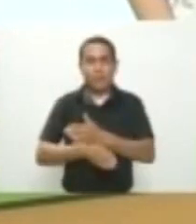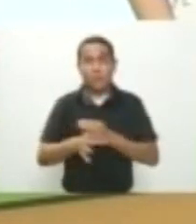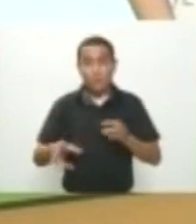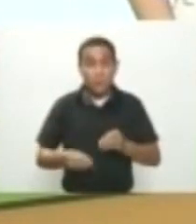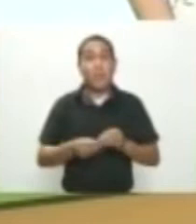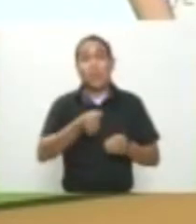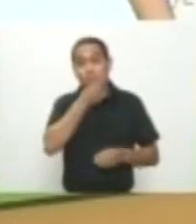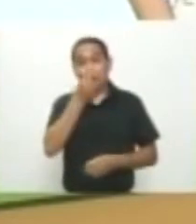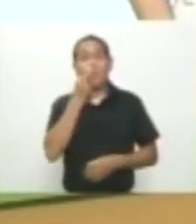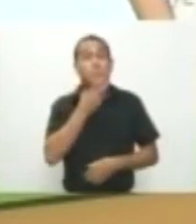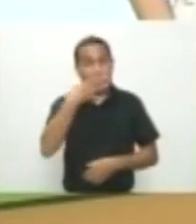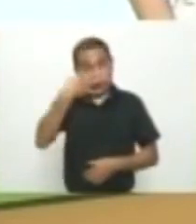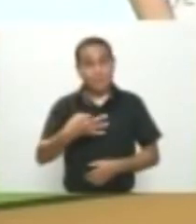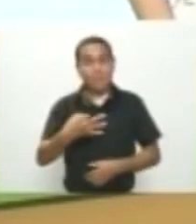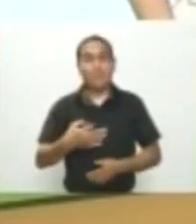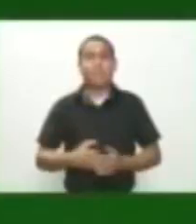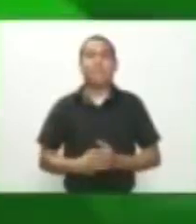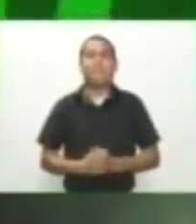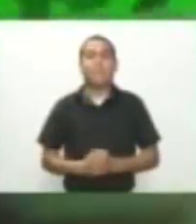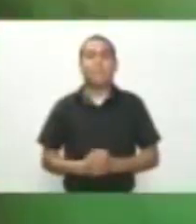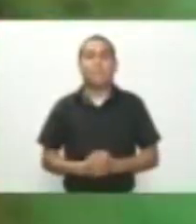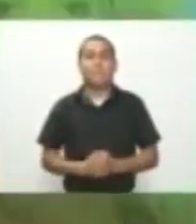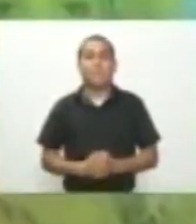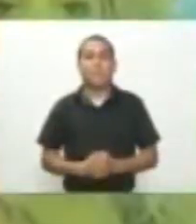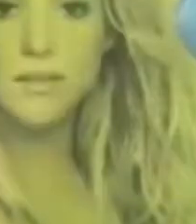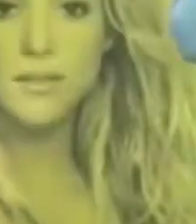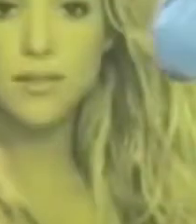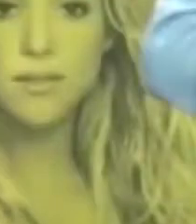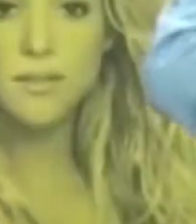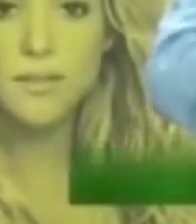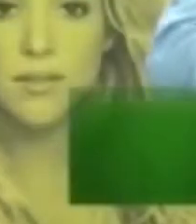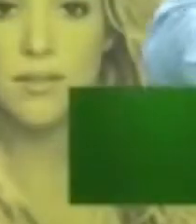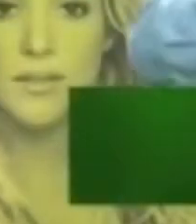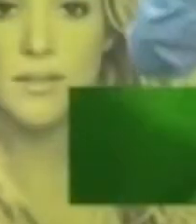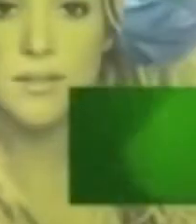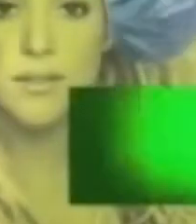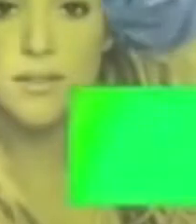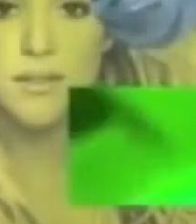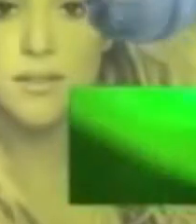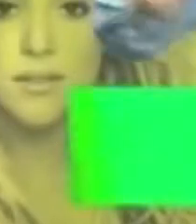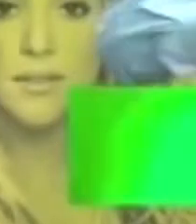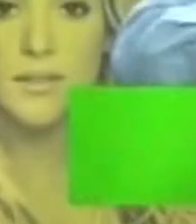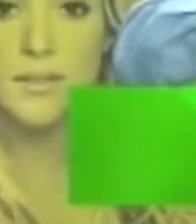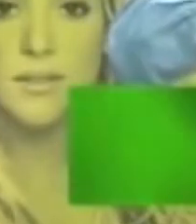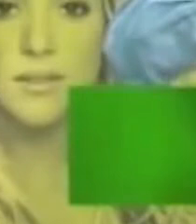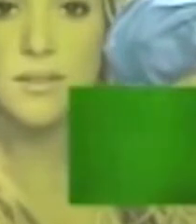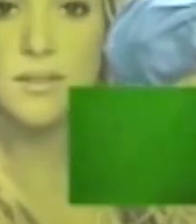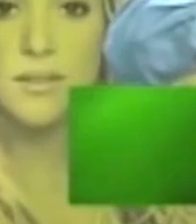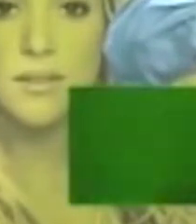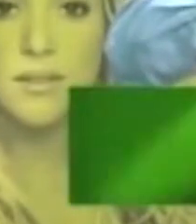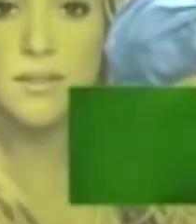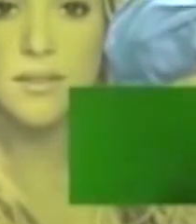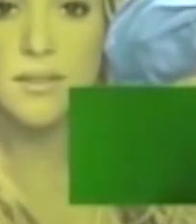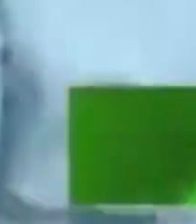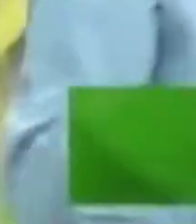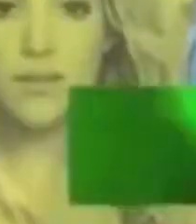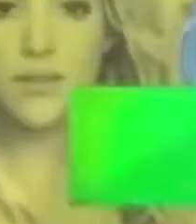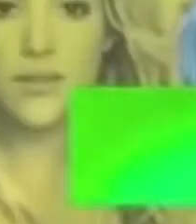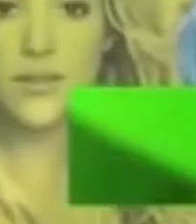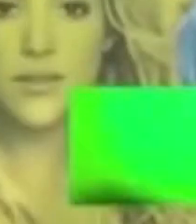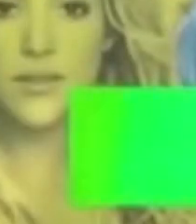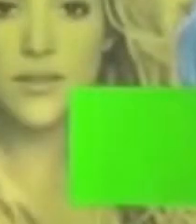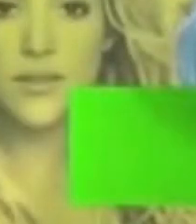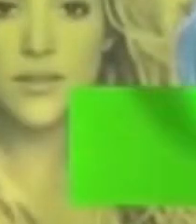mucho más de nuestro compromiso con la verdad Se necesita rector en propiedad y eso no se puede seguir aplazando en la universidad